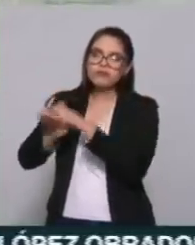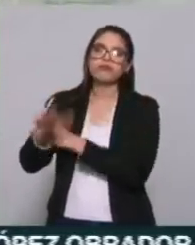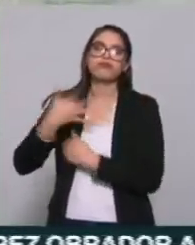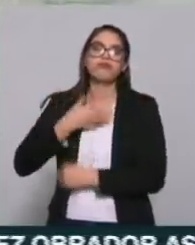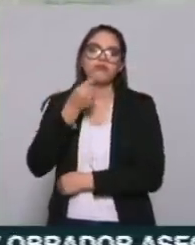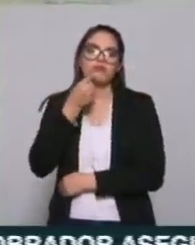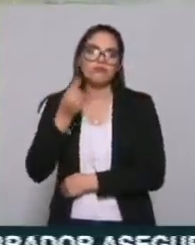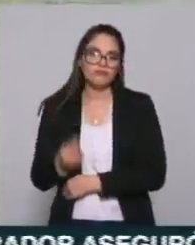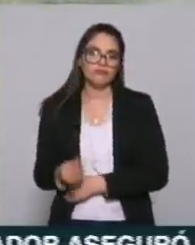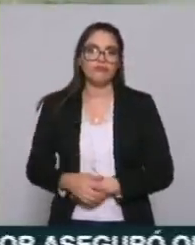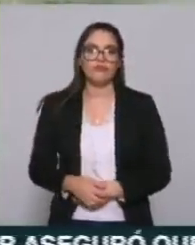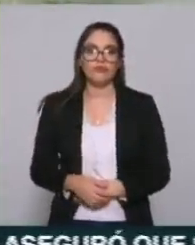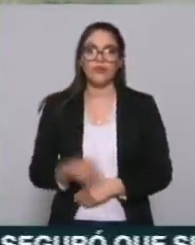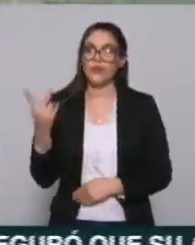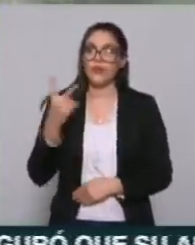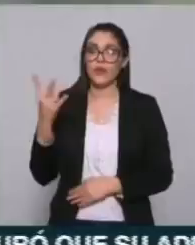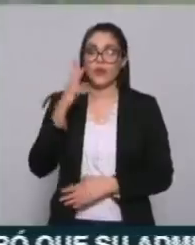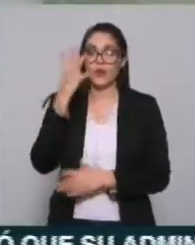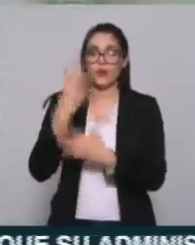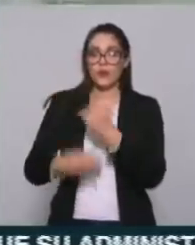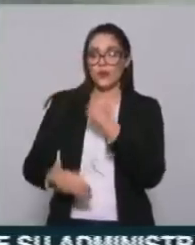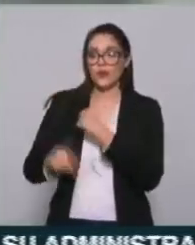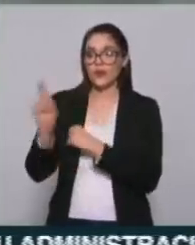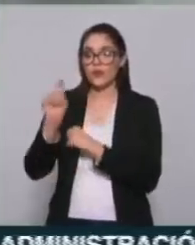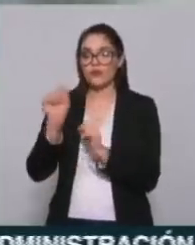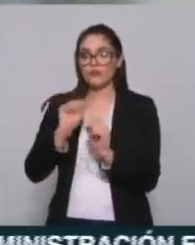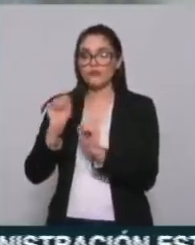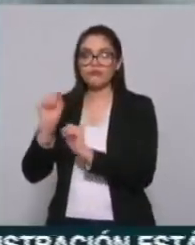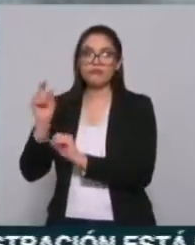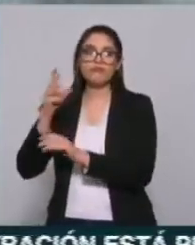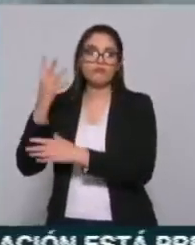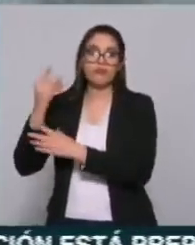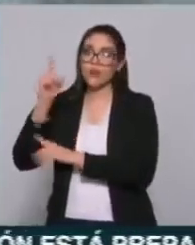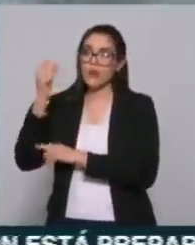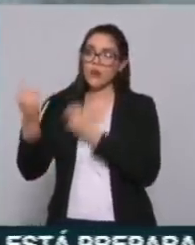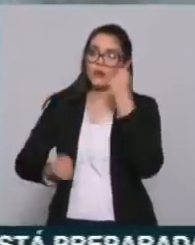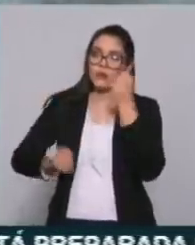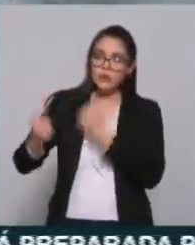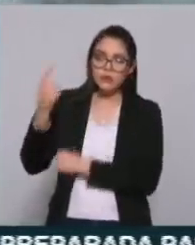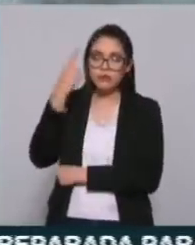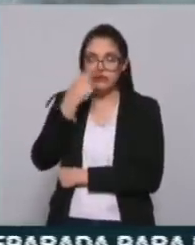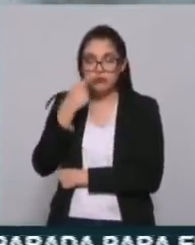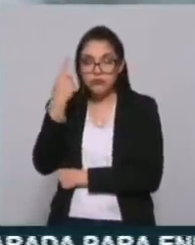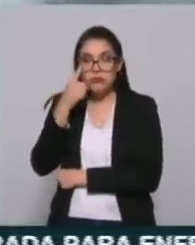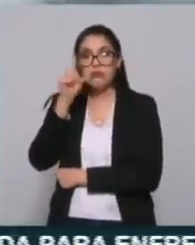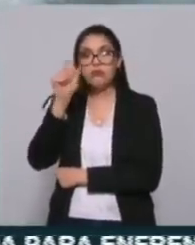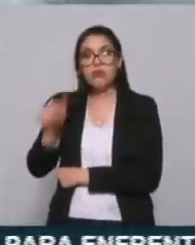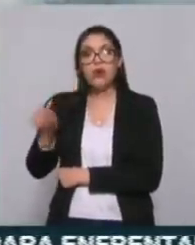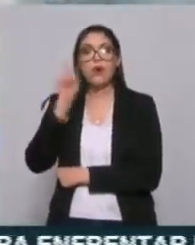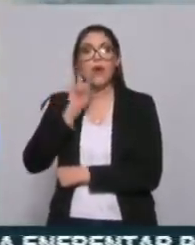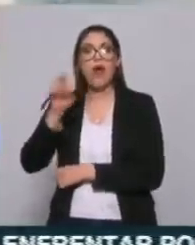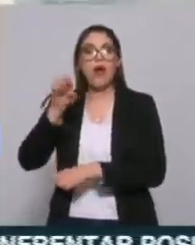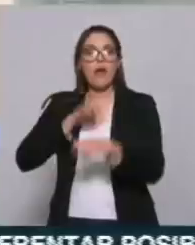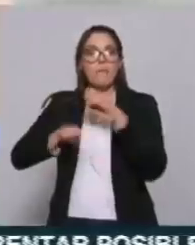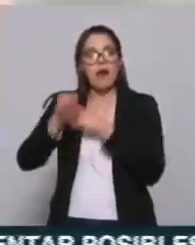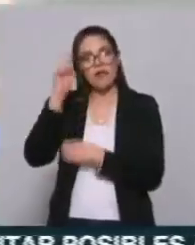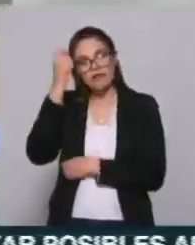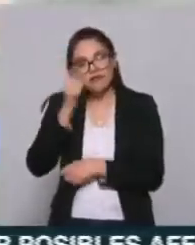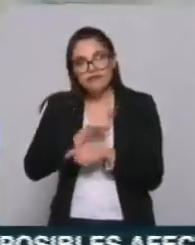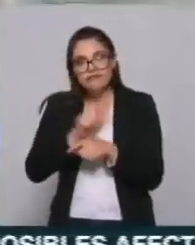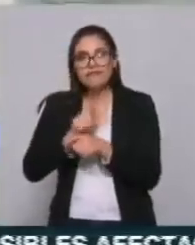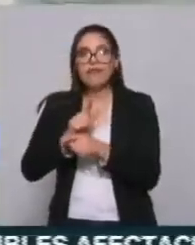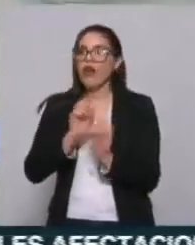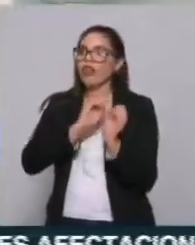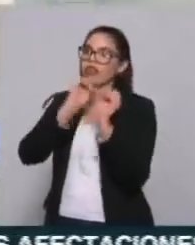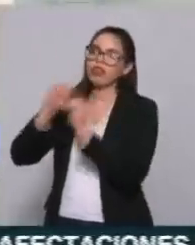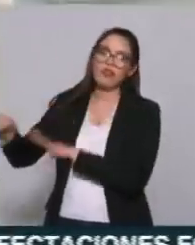entonces novia con la empleada doméstica en la cajuela. Manejó durante horas para después soltar a la empleada. Mientras tanto, en la casa,